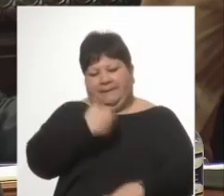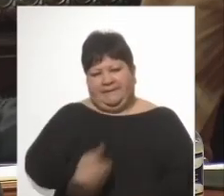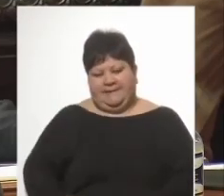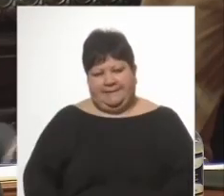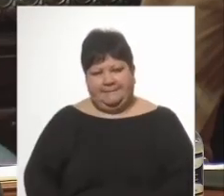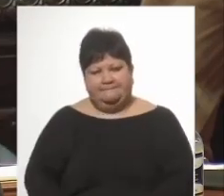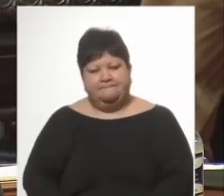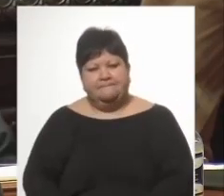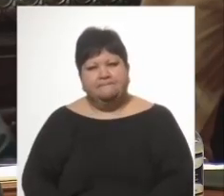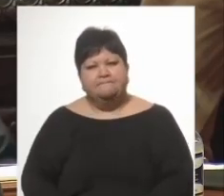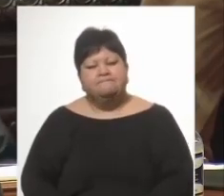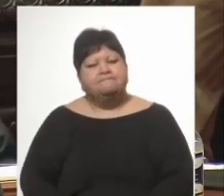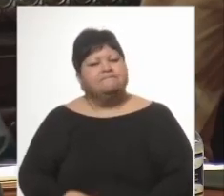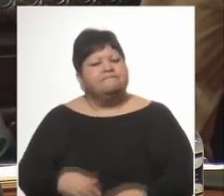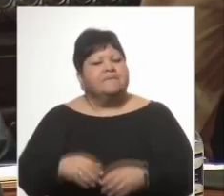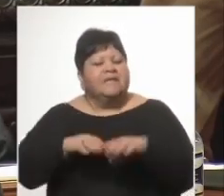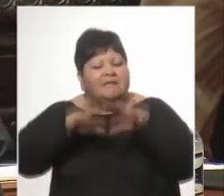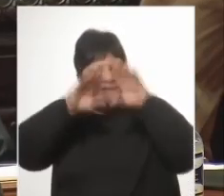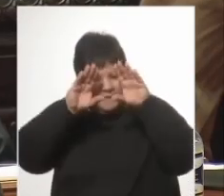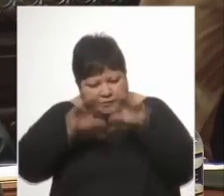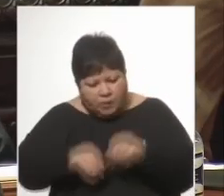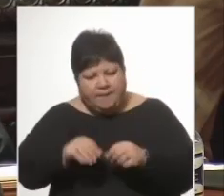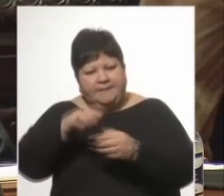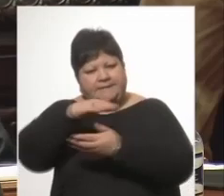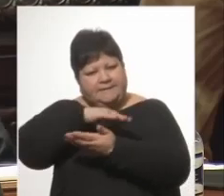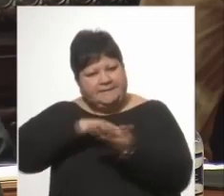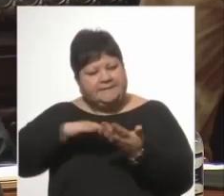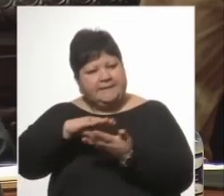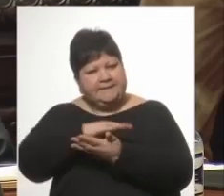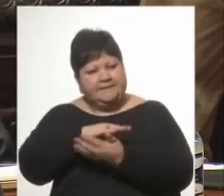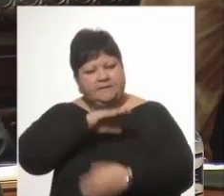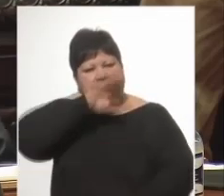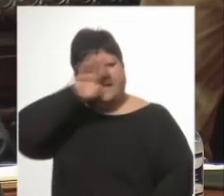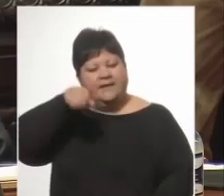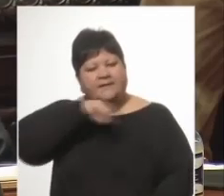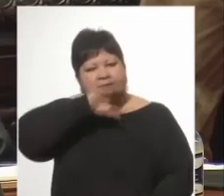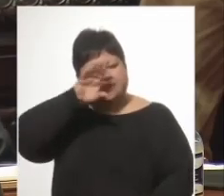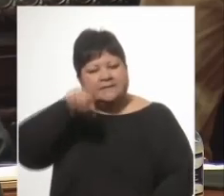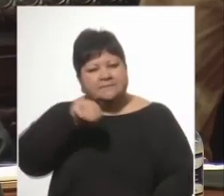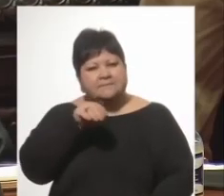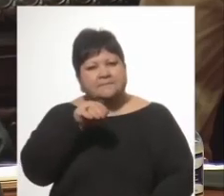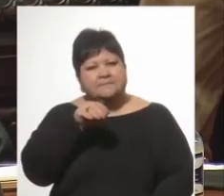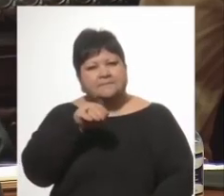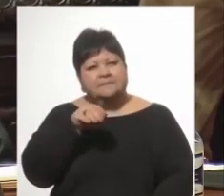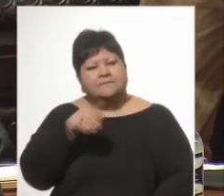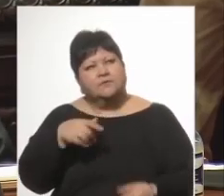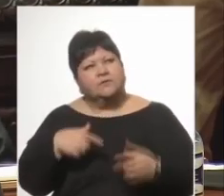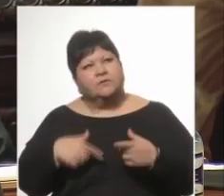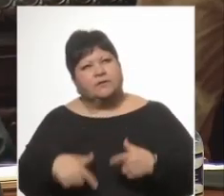En todas las oportunidades que yo hablé con el ministro,